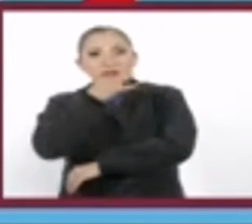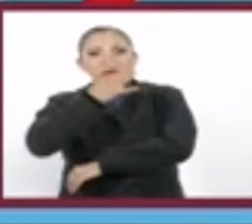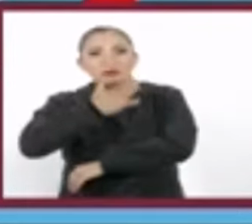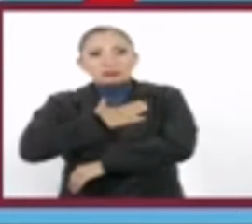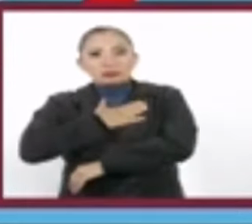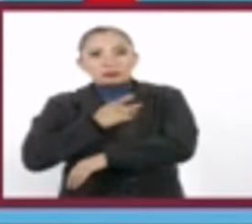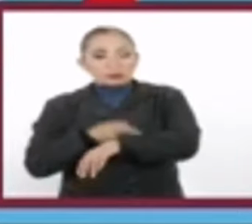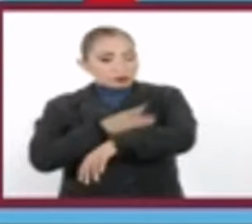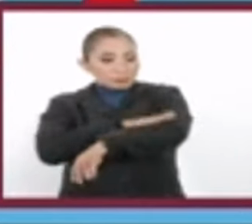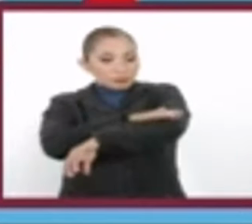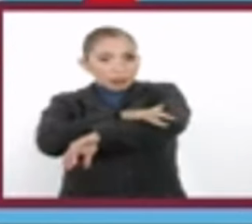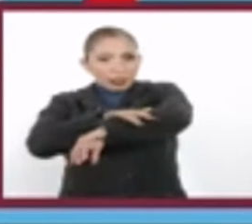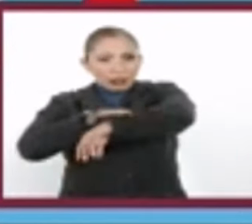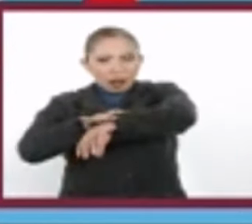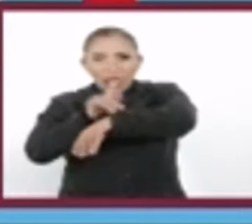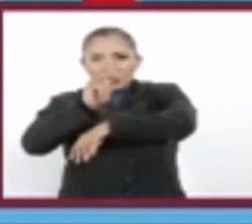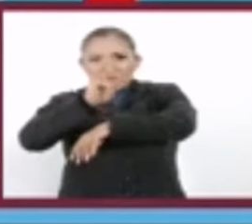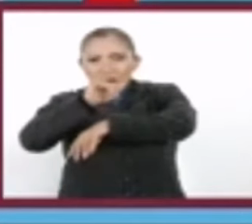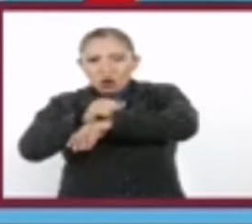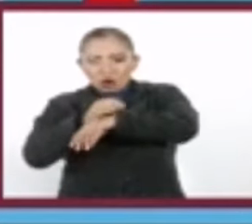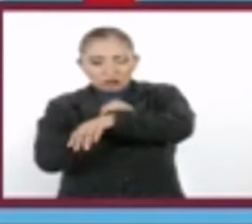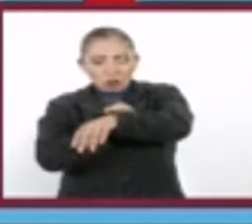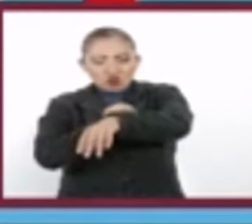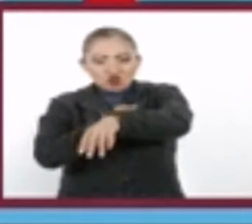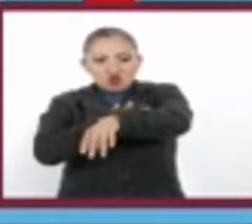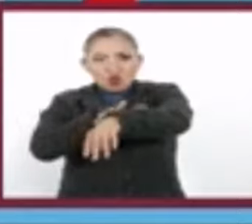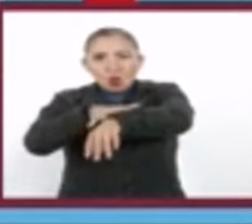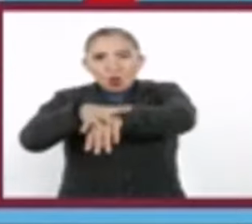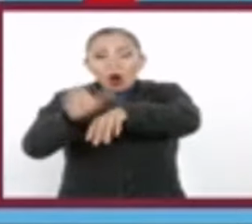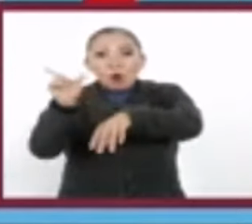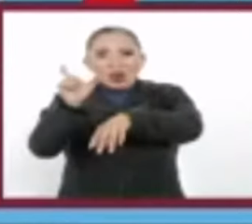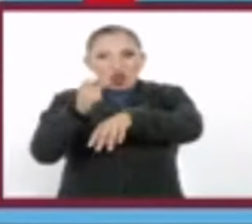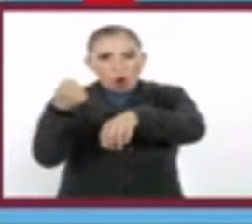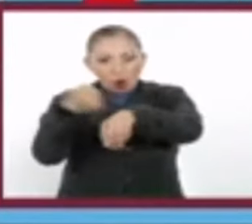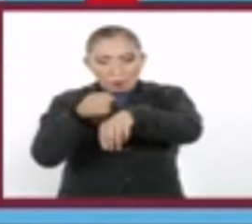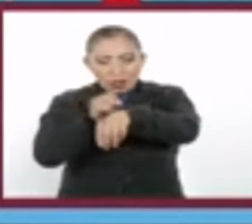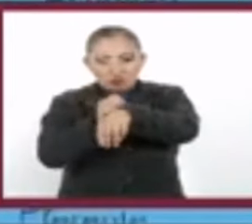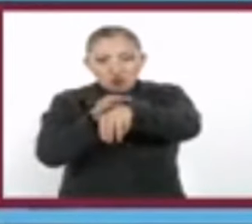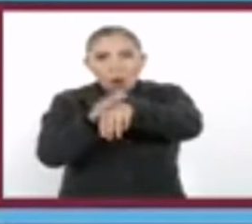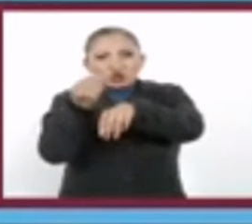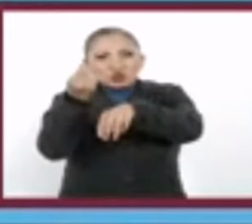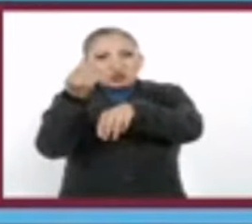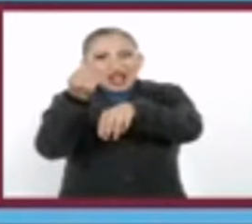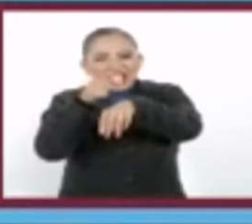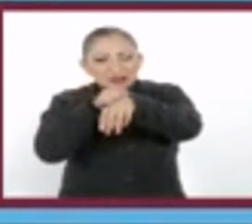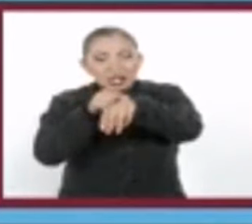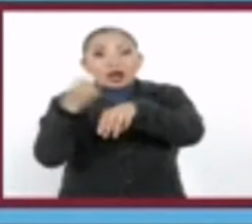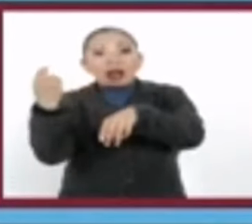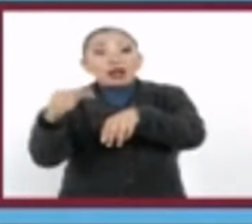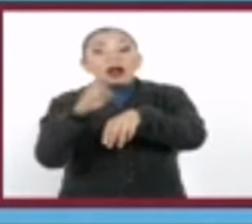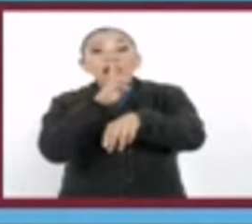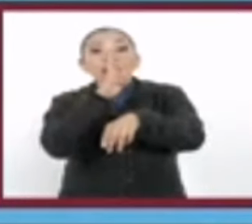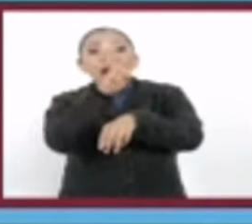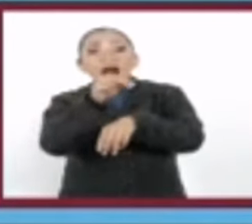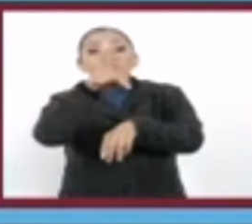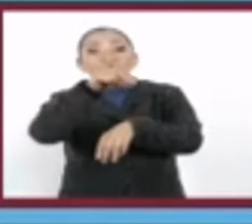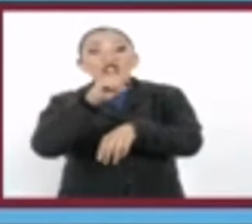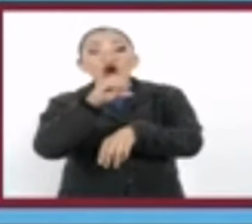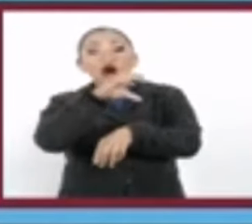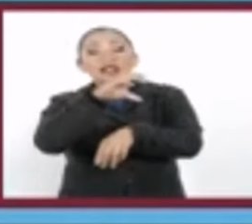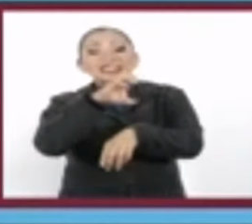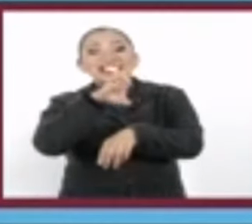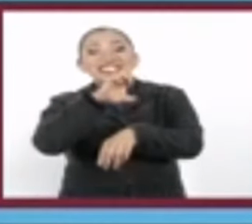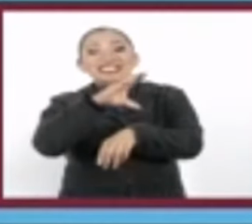directa de los tejidos o por las sustancias liberadas durante el golpe. Esta respuesta se conoce como